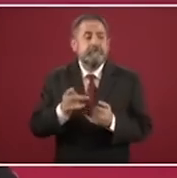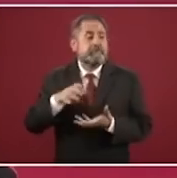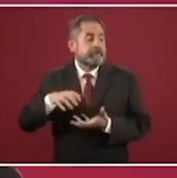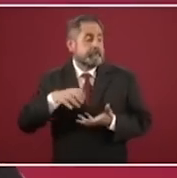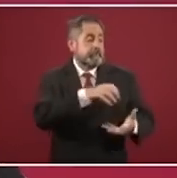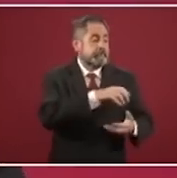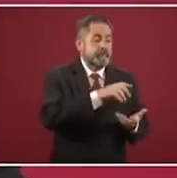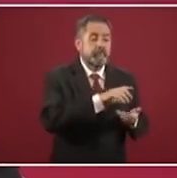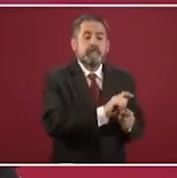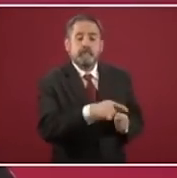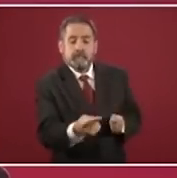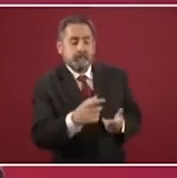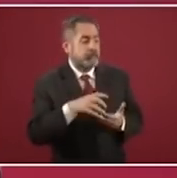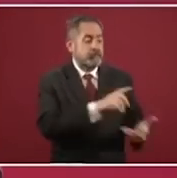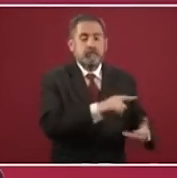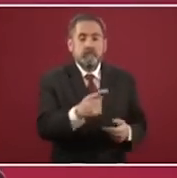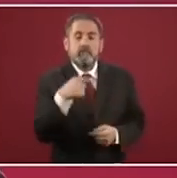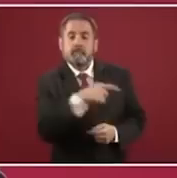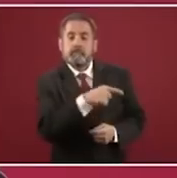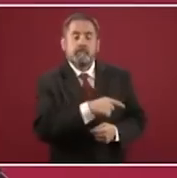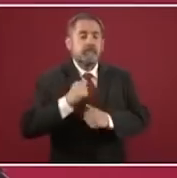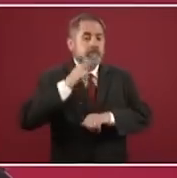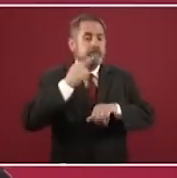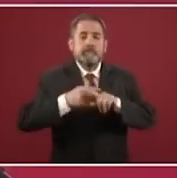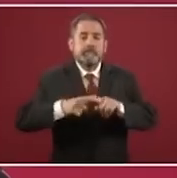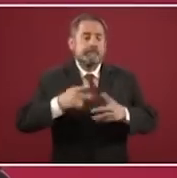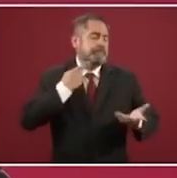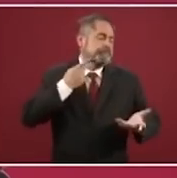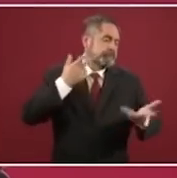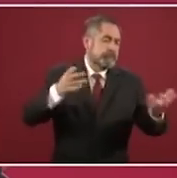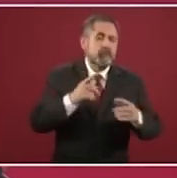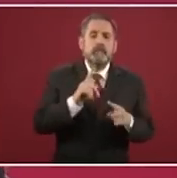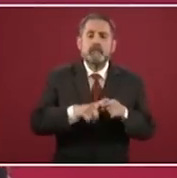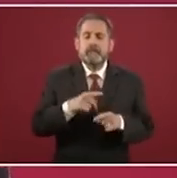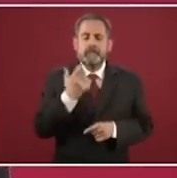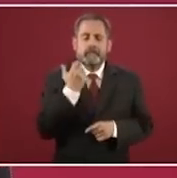manejado por un político o un recomendado